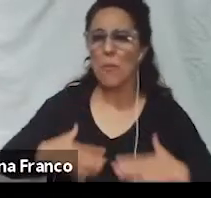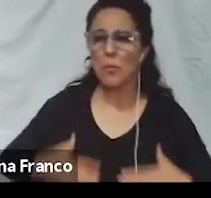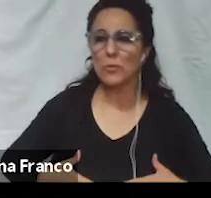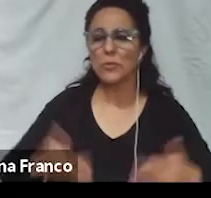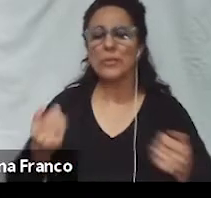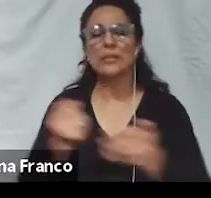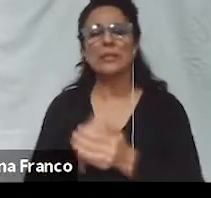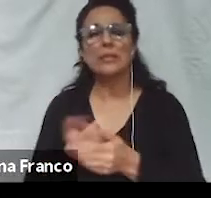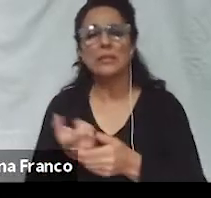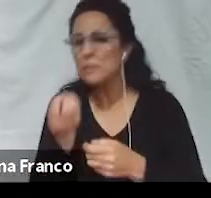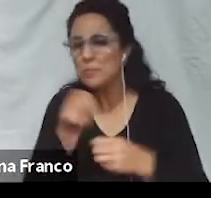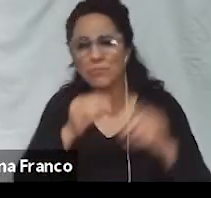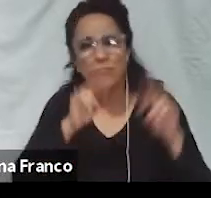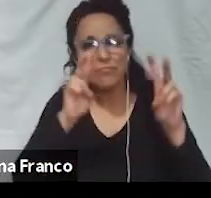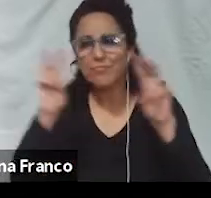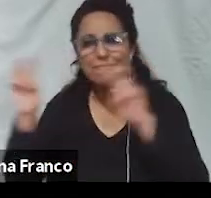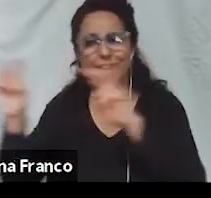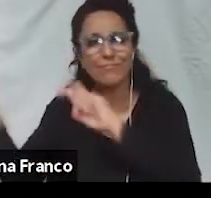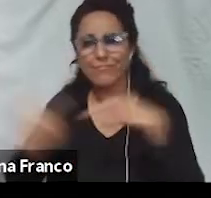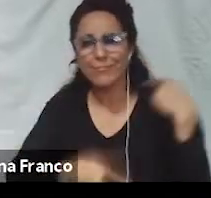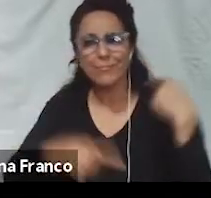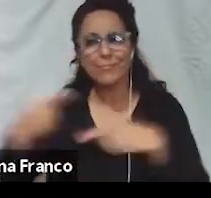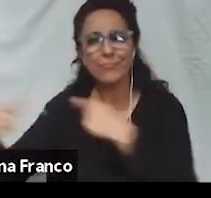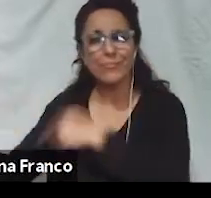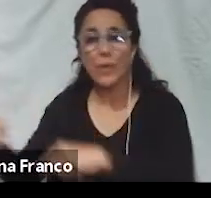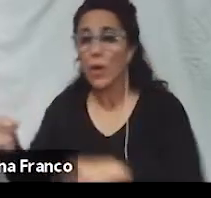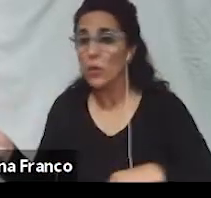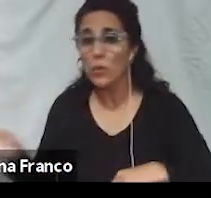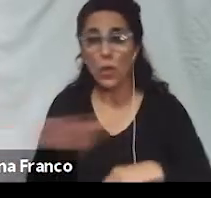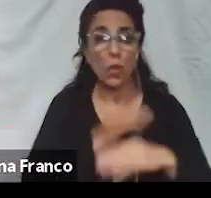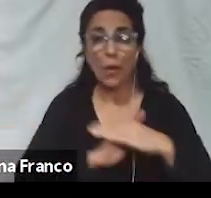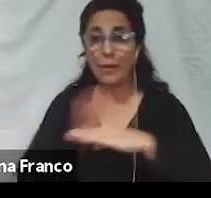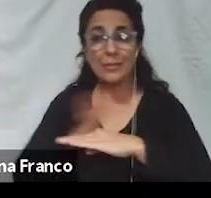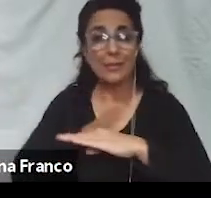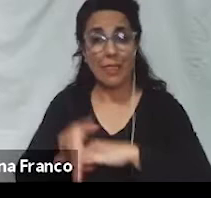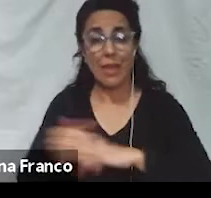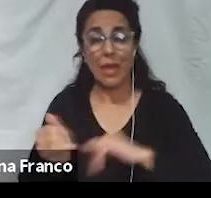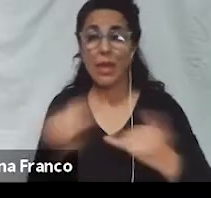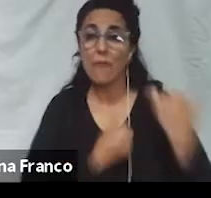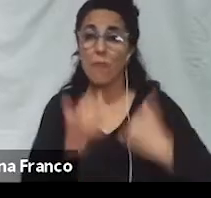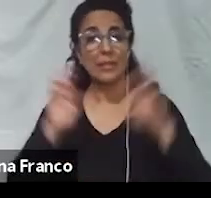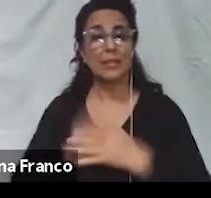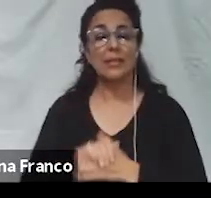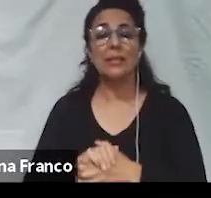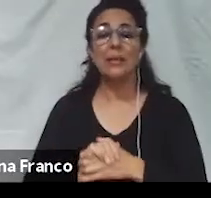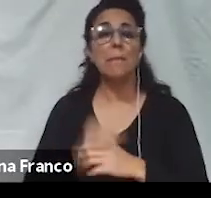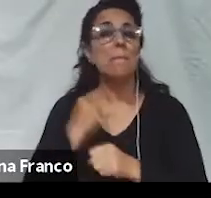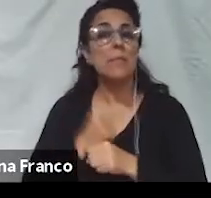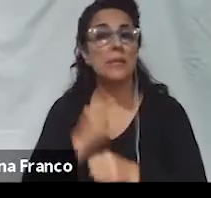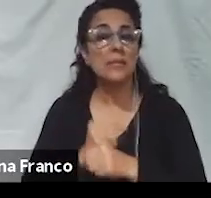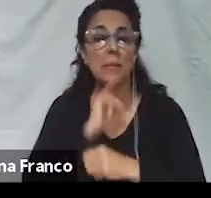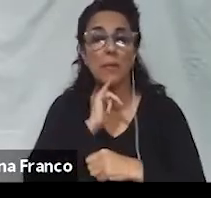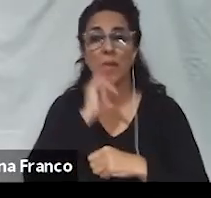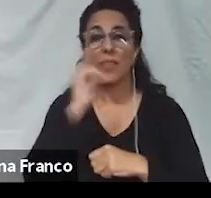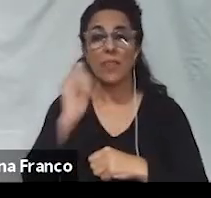motriz, lo que sea, digamos, todas las personas tenemos que poder acceder a esta información. Esta frase